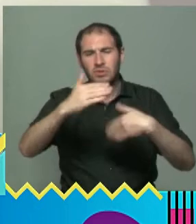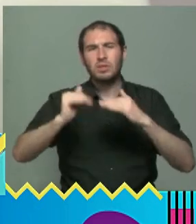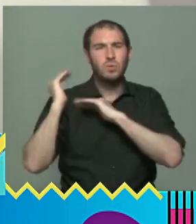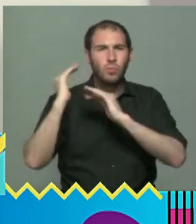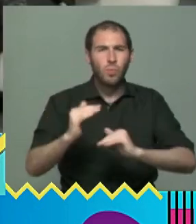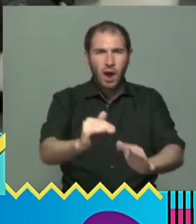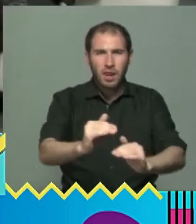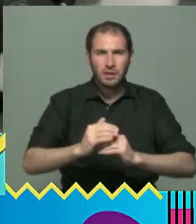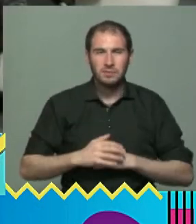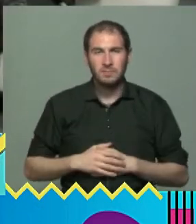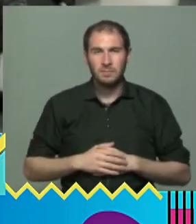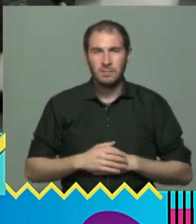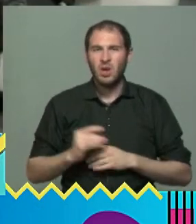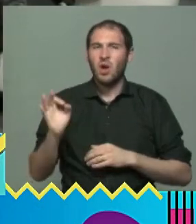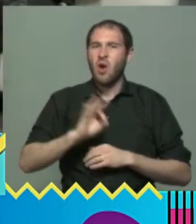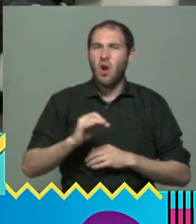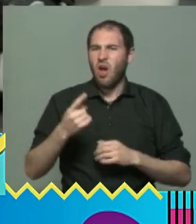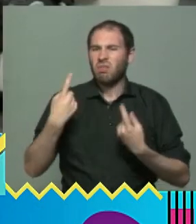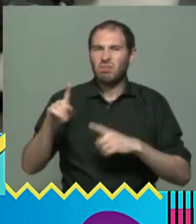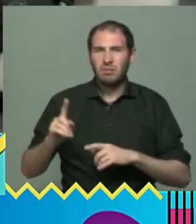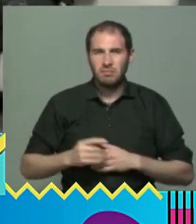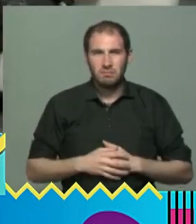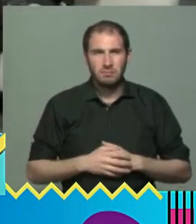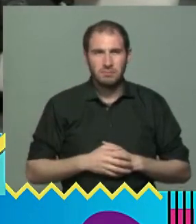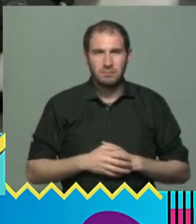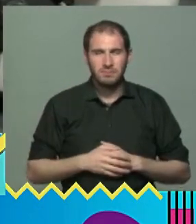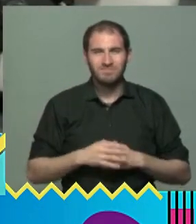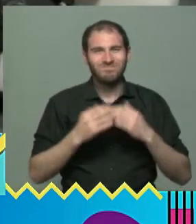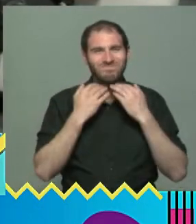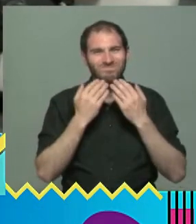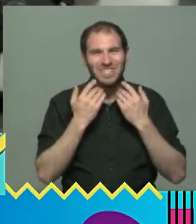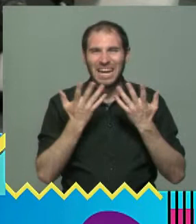padre? O sea, siendo padre, ¿o no tiene mucho que ver? Yo no sé